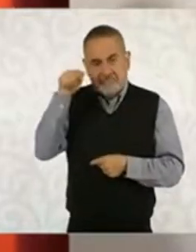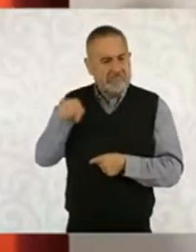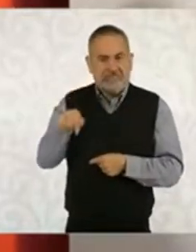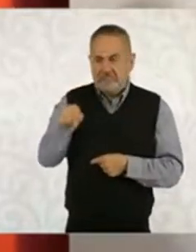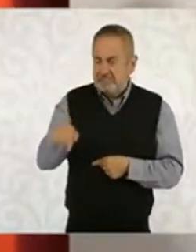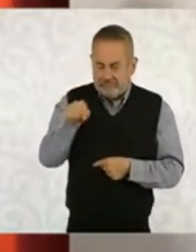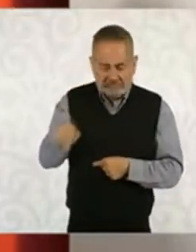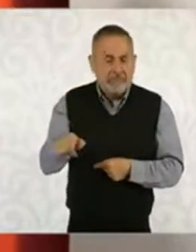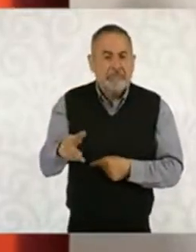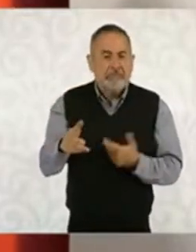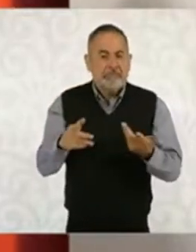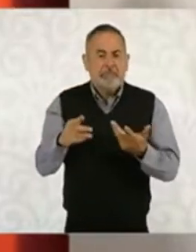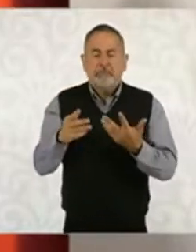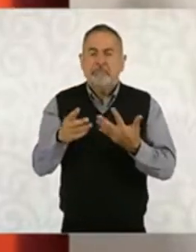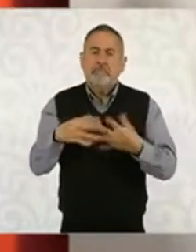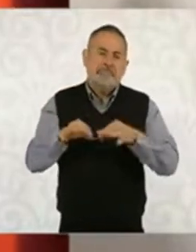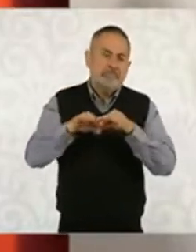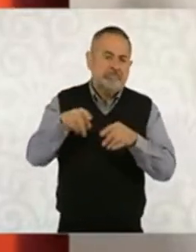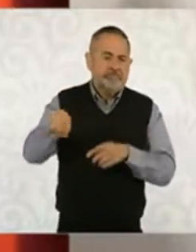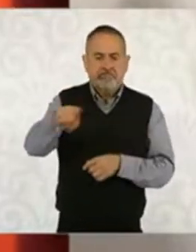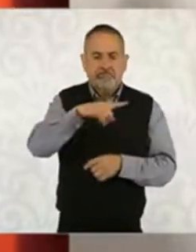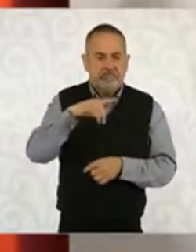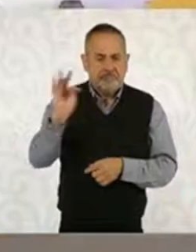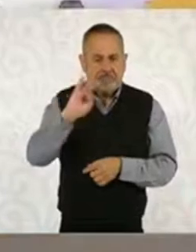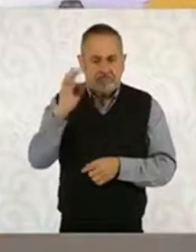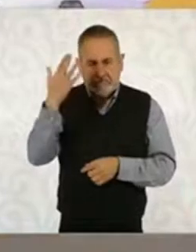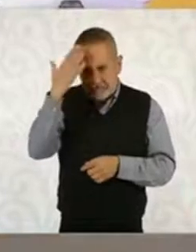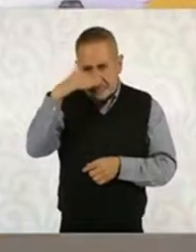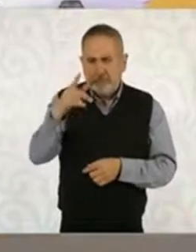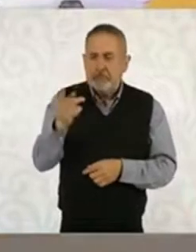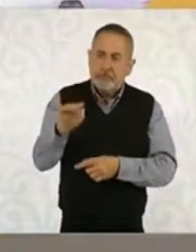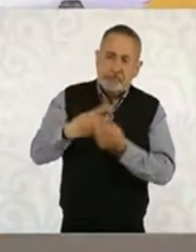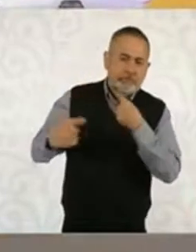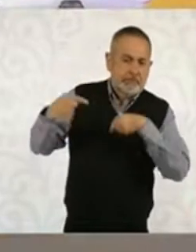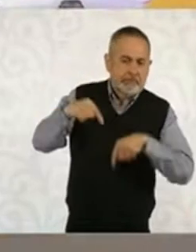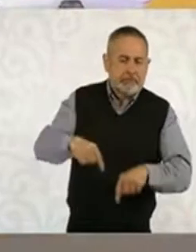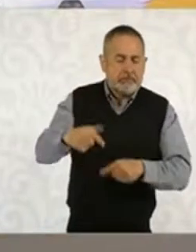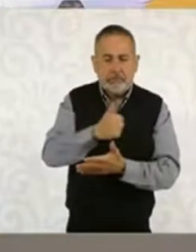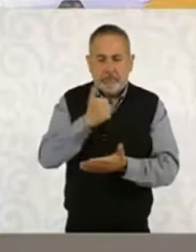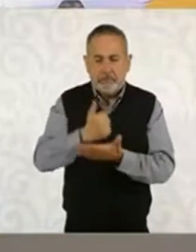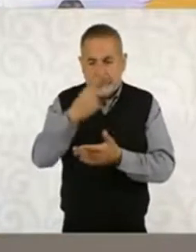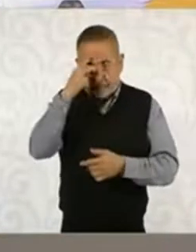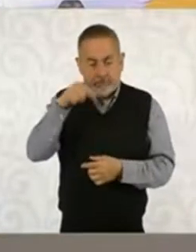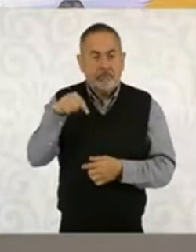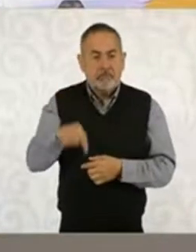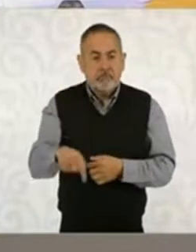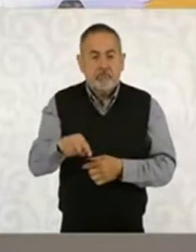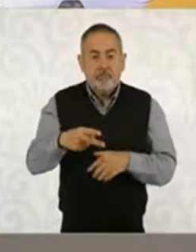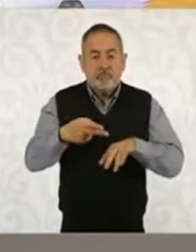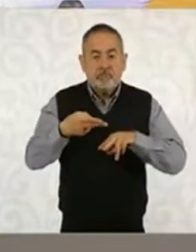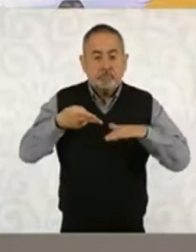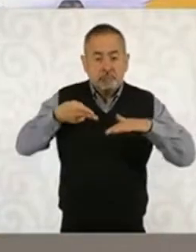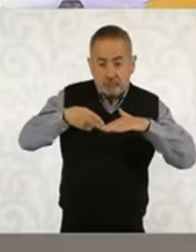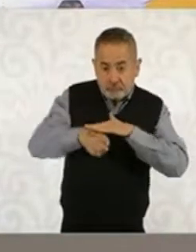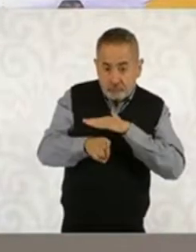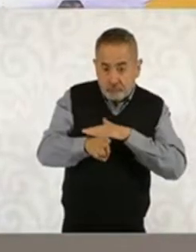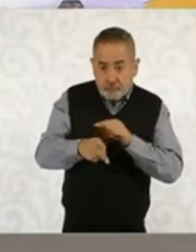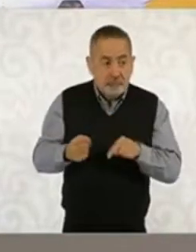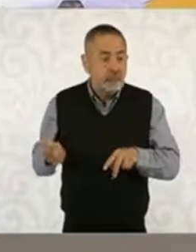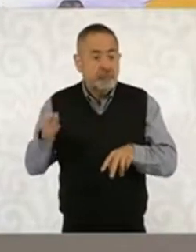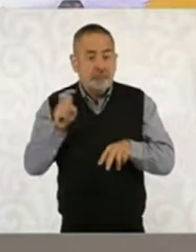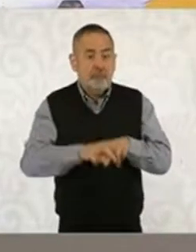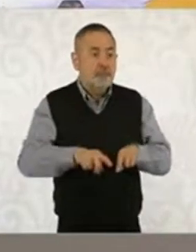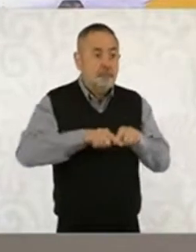quienes tal vez conocen, han venido a la Ciudad de México. La Ciudad de México, si uno se sube al metro, si uno se sube incluso al